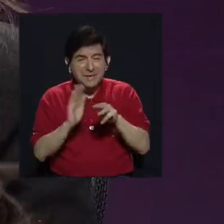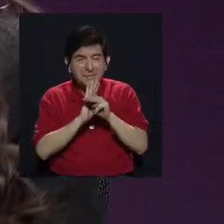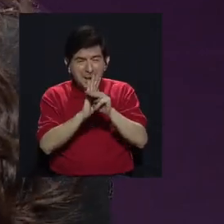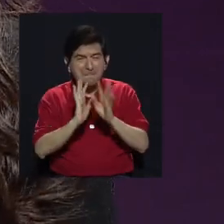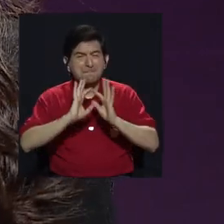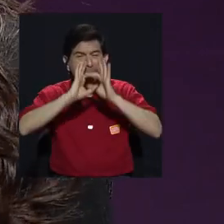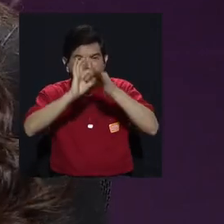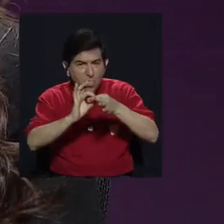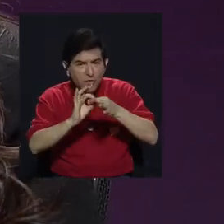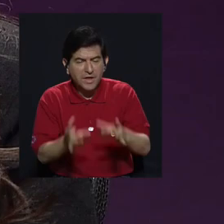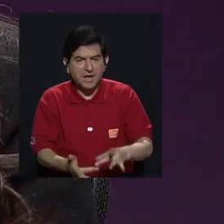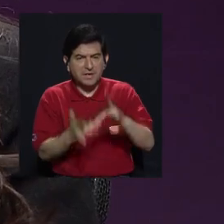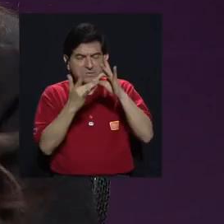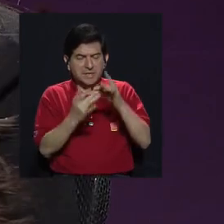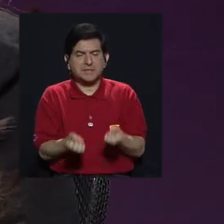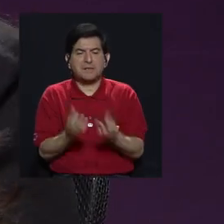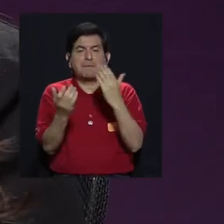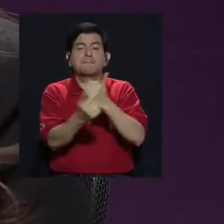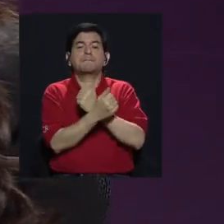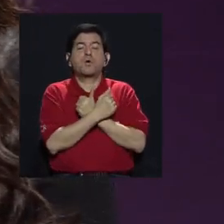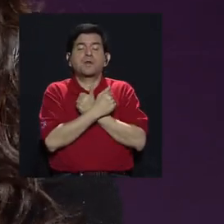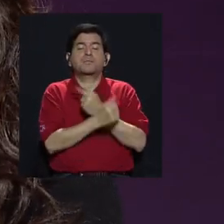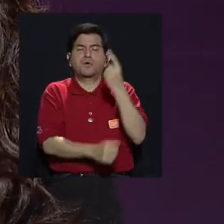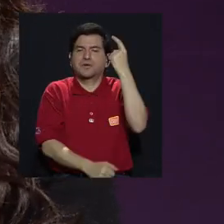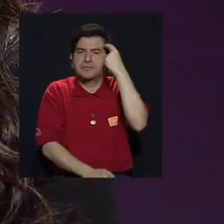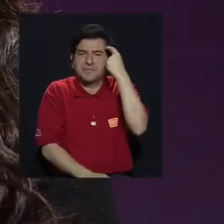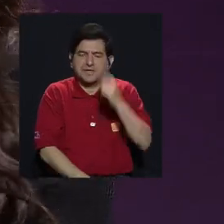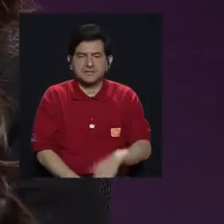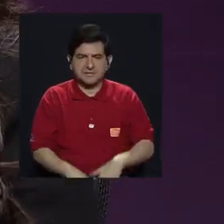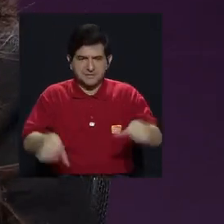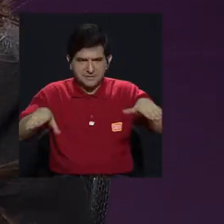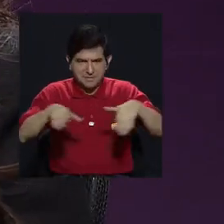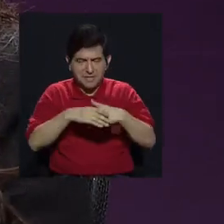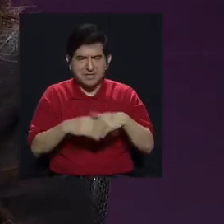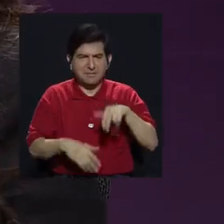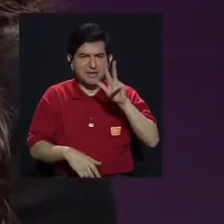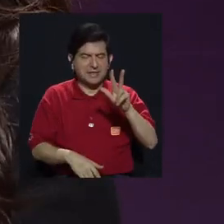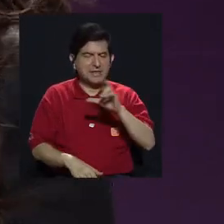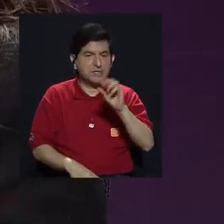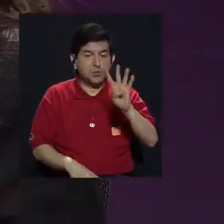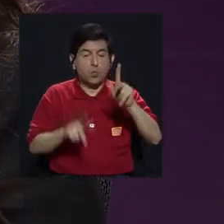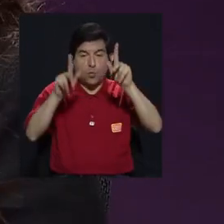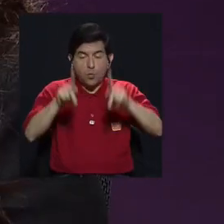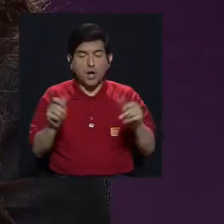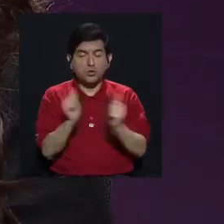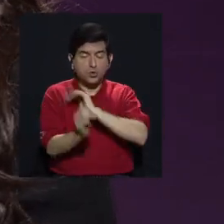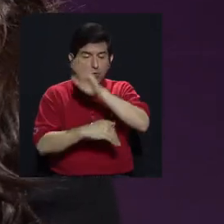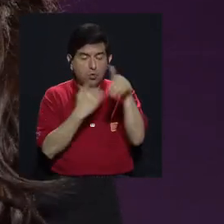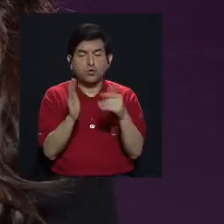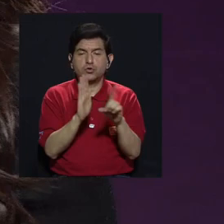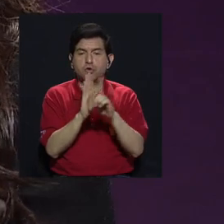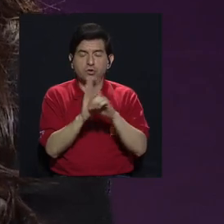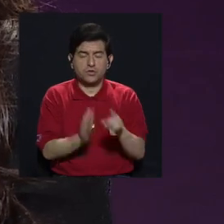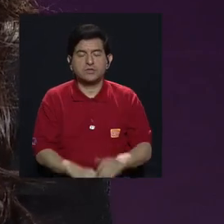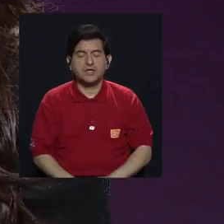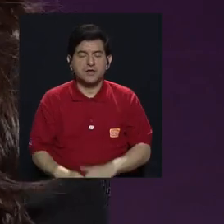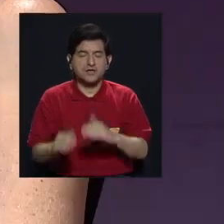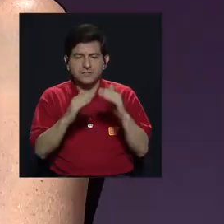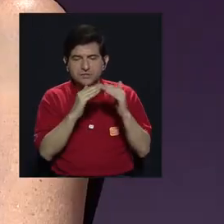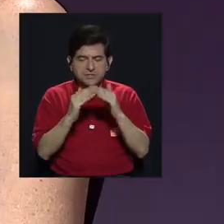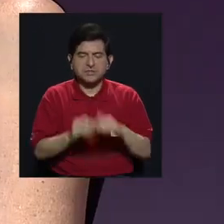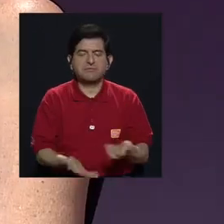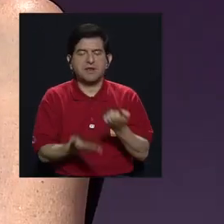modelos relacionales, sobre todo el poliamor, imagínense ustedes, un matrimonio entre 3 o entre 4, con todos los derechos civiles,